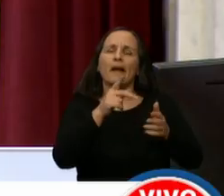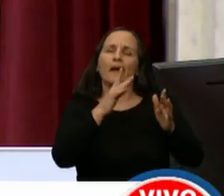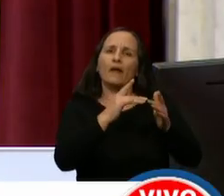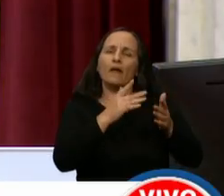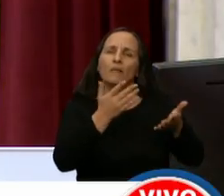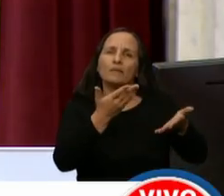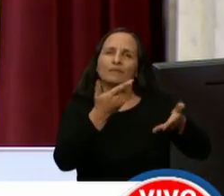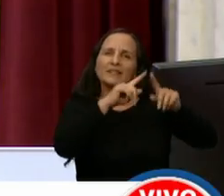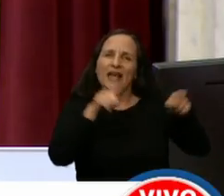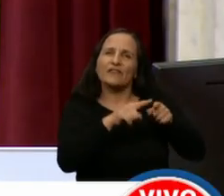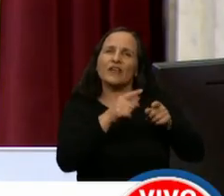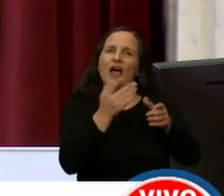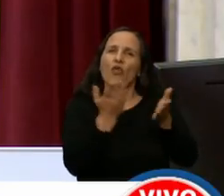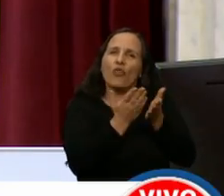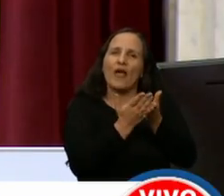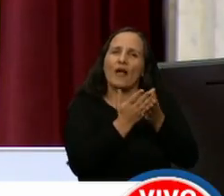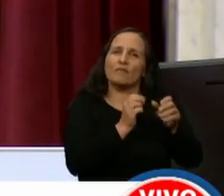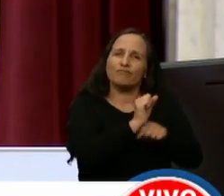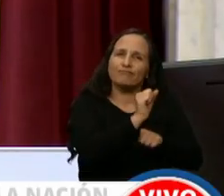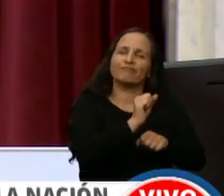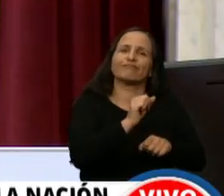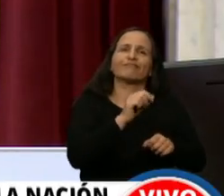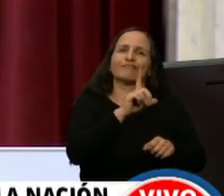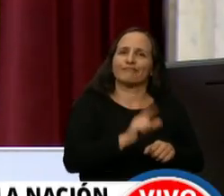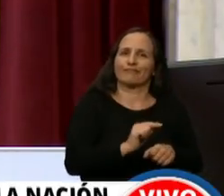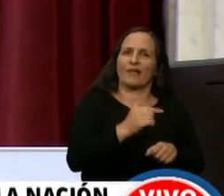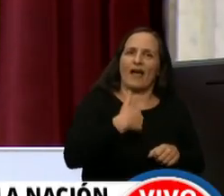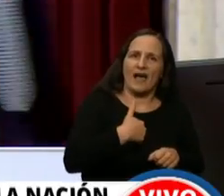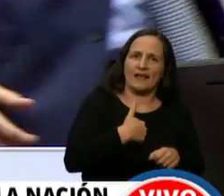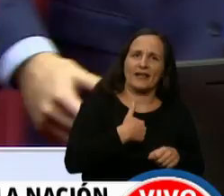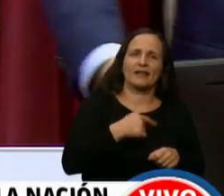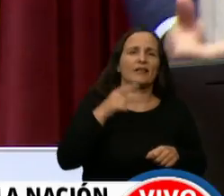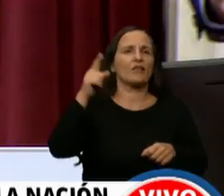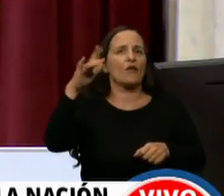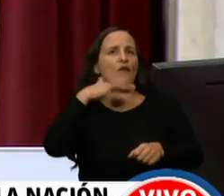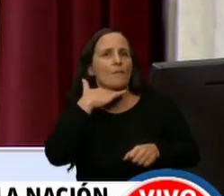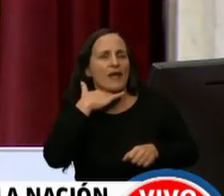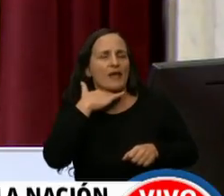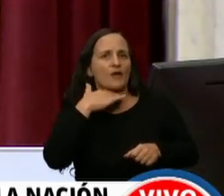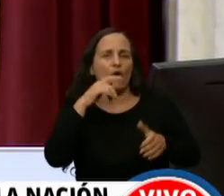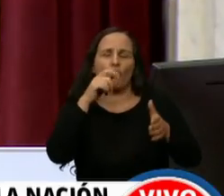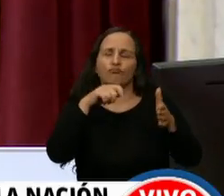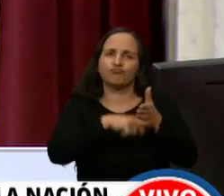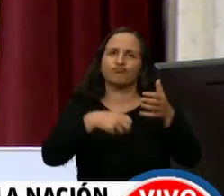de certificados de estudios entre la república argentina y los estados unidos mexicanos